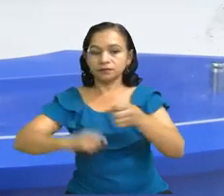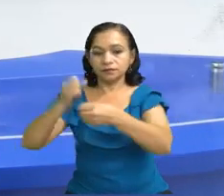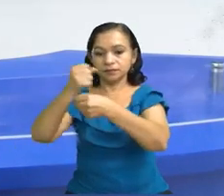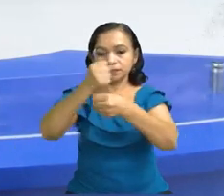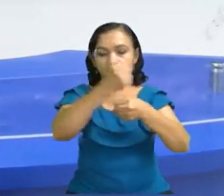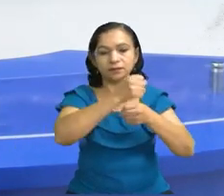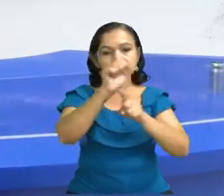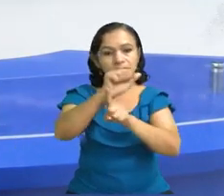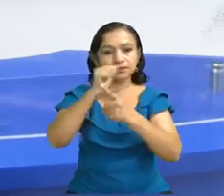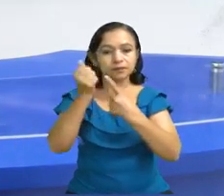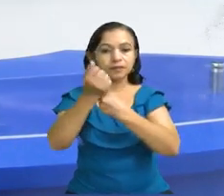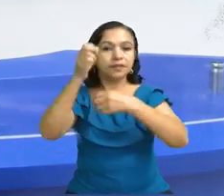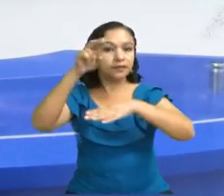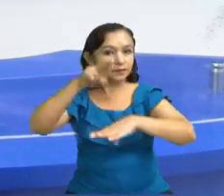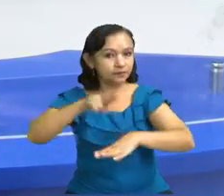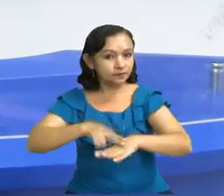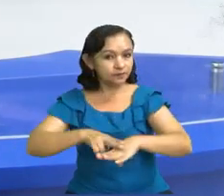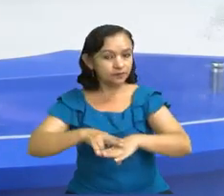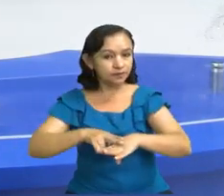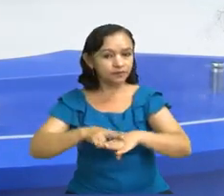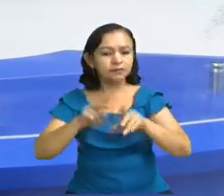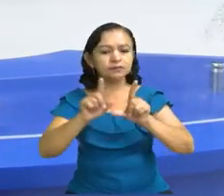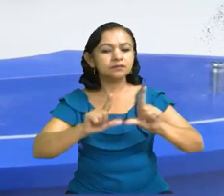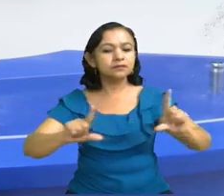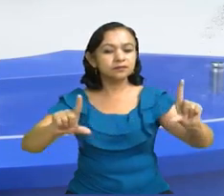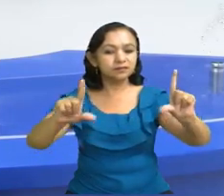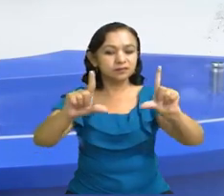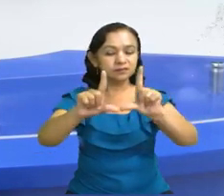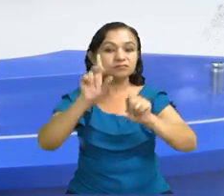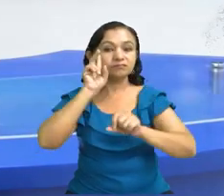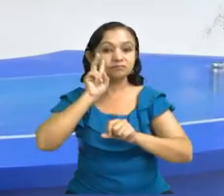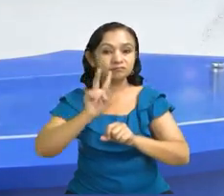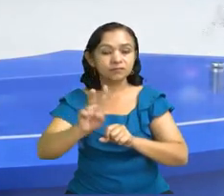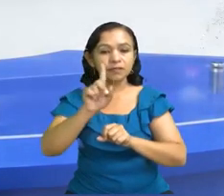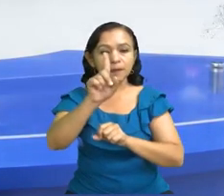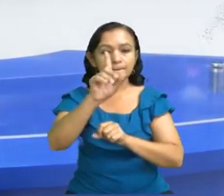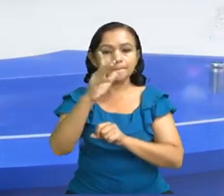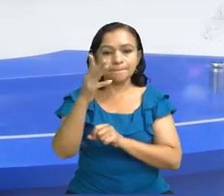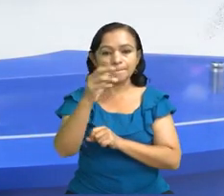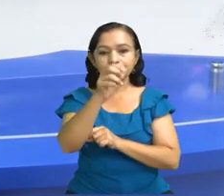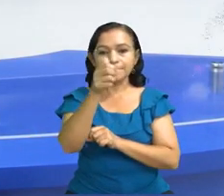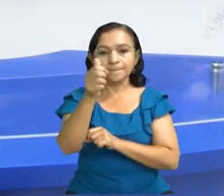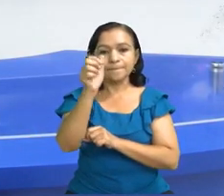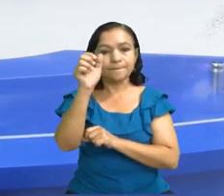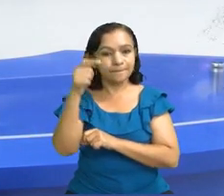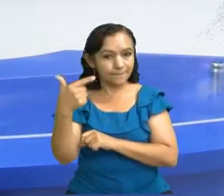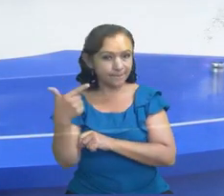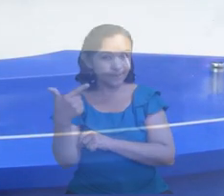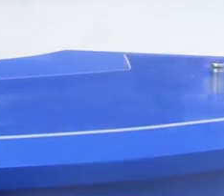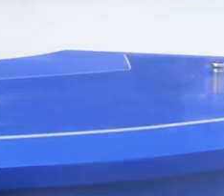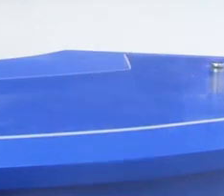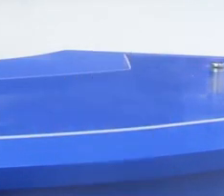de la Asamblea Nacional en el lugar que fue testigo de este crimen en 1967.